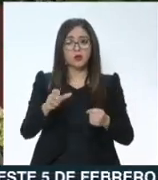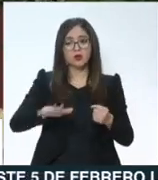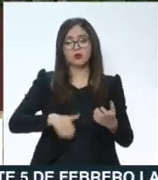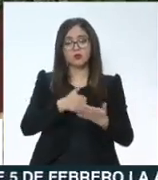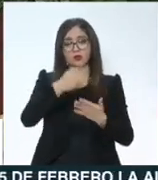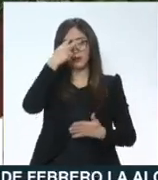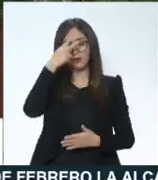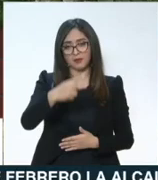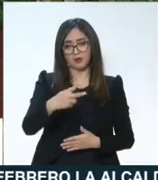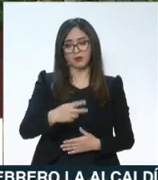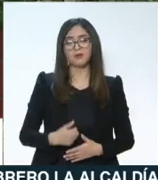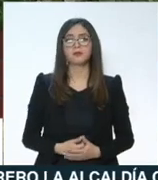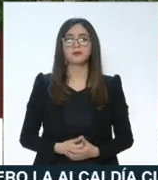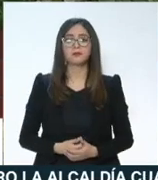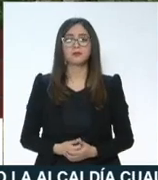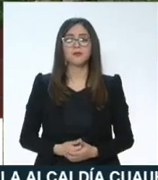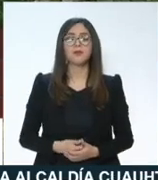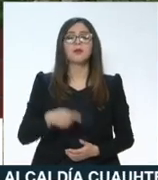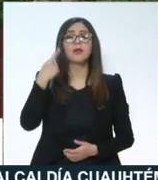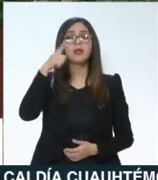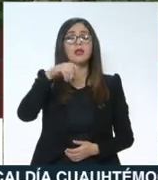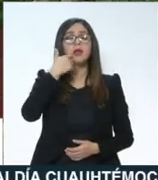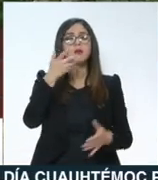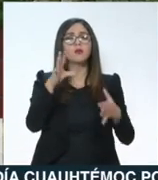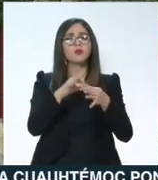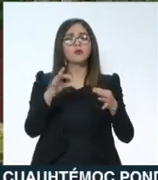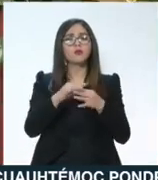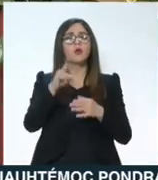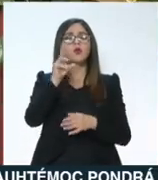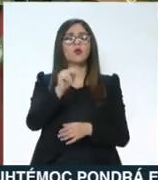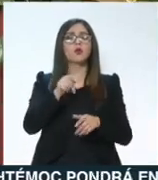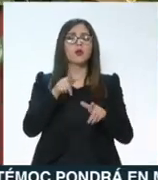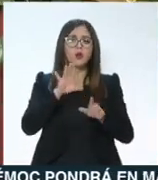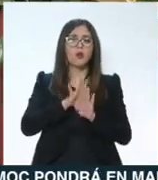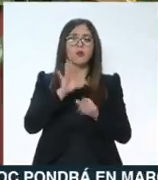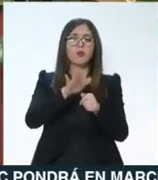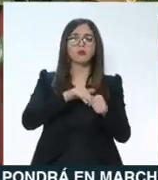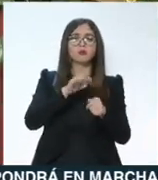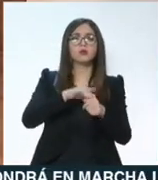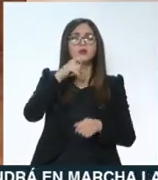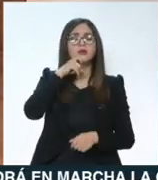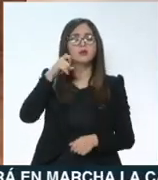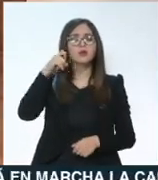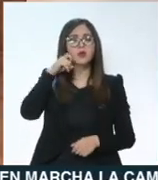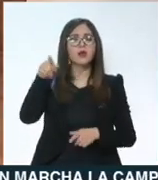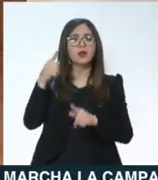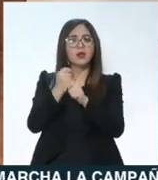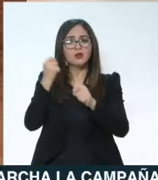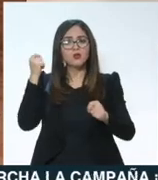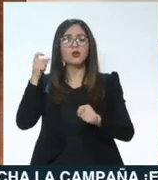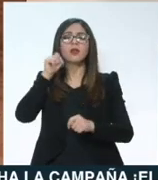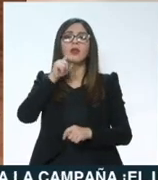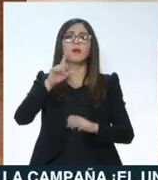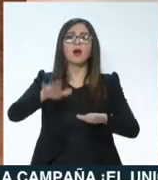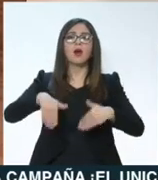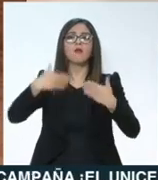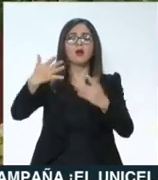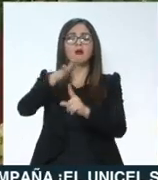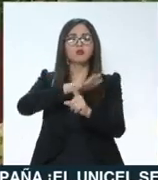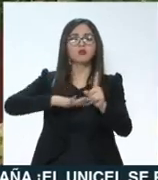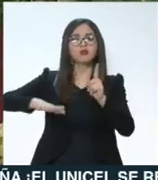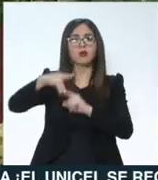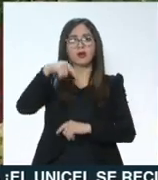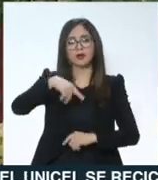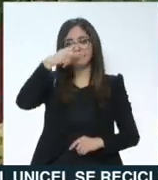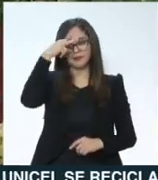a conversar sobre el acoso sexual en el transporte y los espacios públicos en la capital del país. Tania, gracias por estar con nosotros y por conversar con